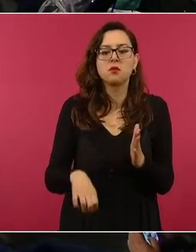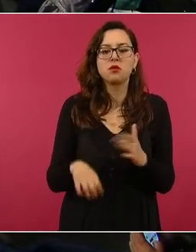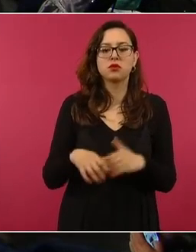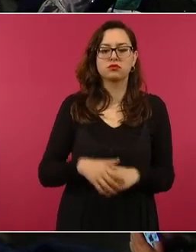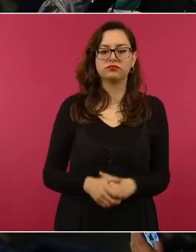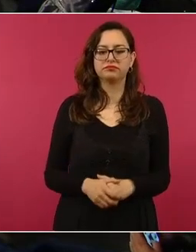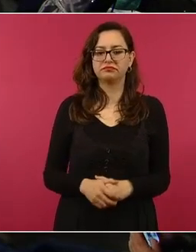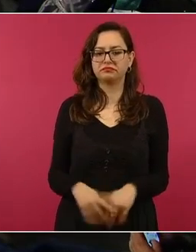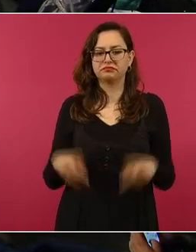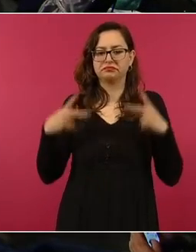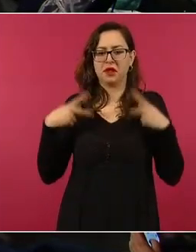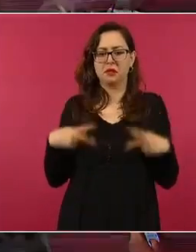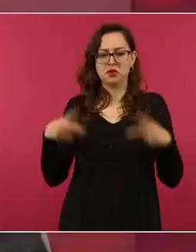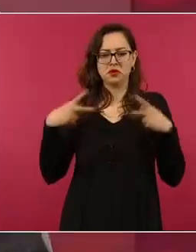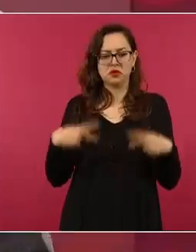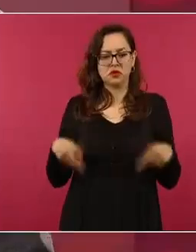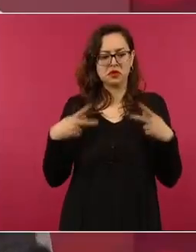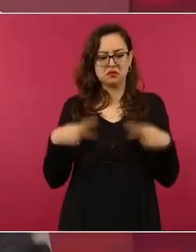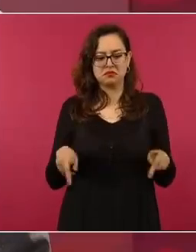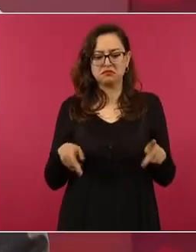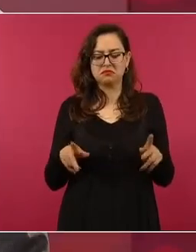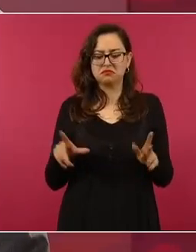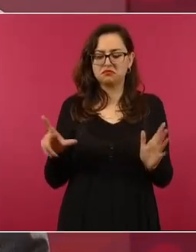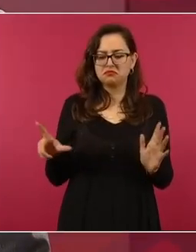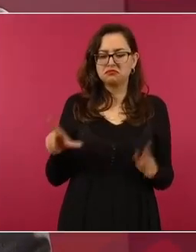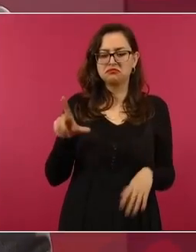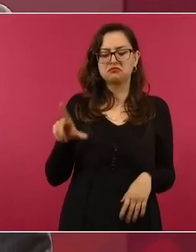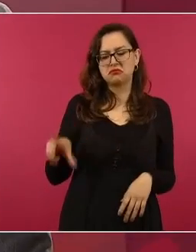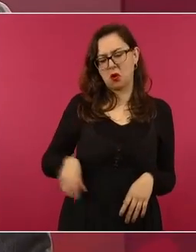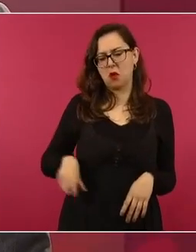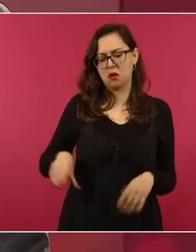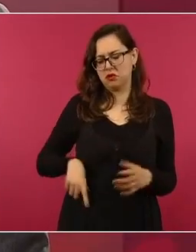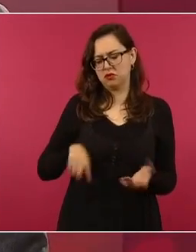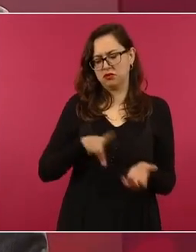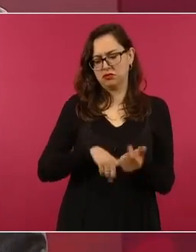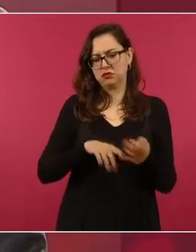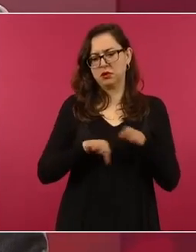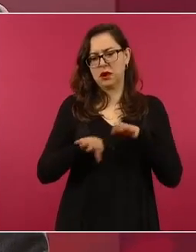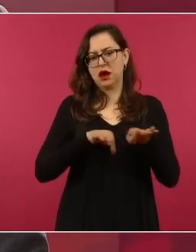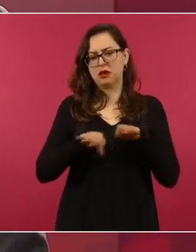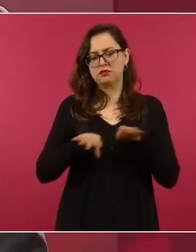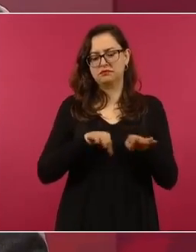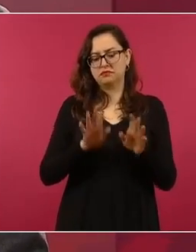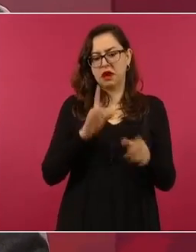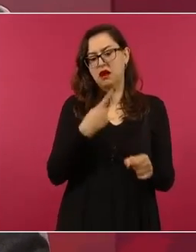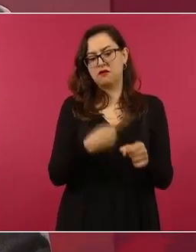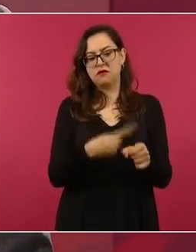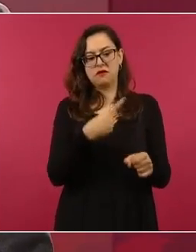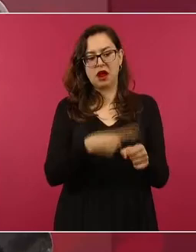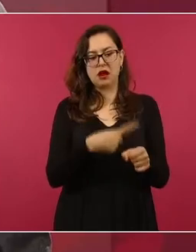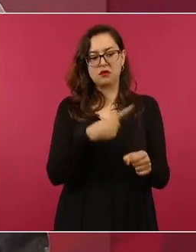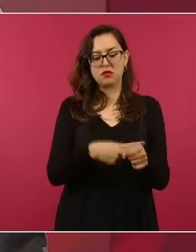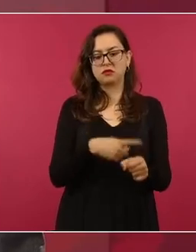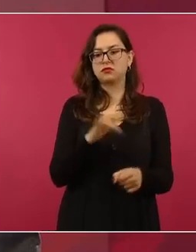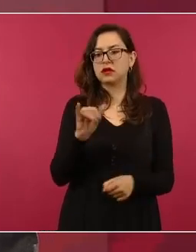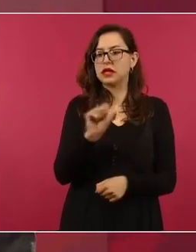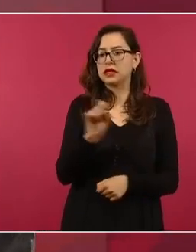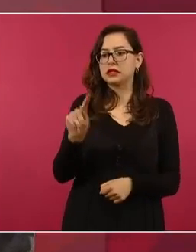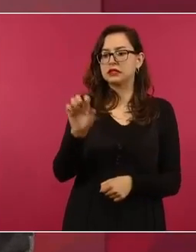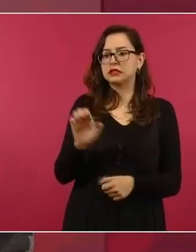trabajador al servicio del Estado que necesita ser atendido tiene que ir a un laboratorio